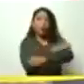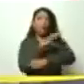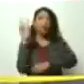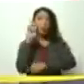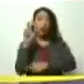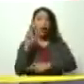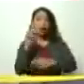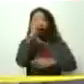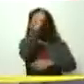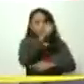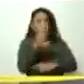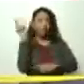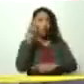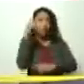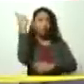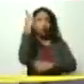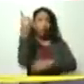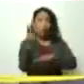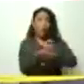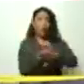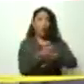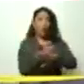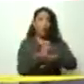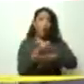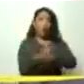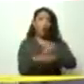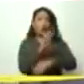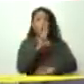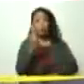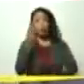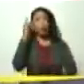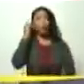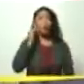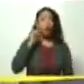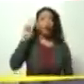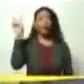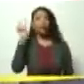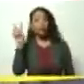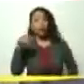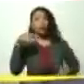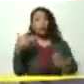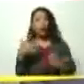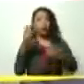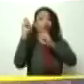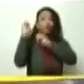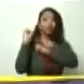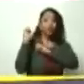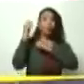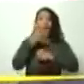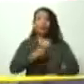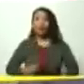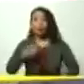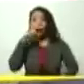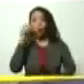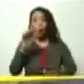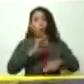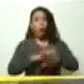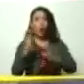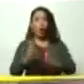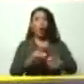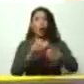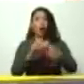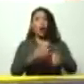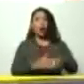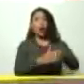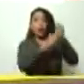reconocimiento que en Venezuela hay un solo gobierno el gobierno de la República Bolivariana de Venezuela que preside Nicolás Maduro porque el encabezado del documento